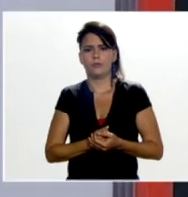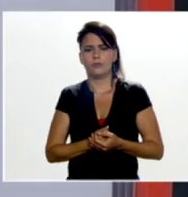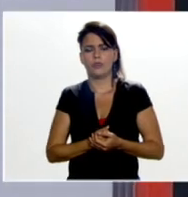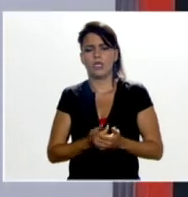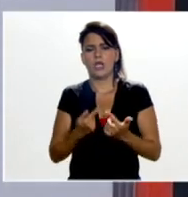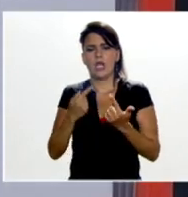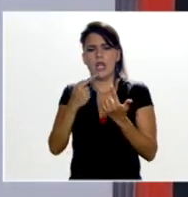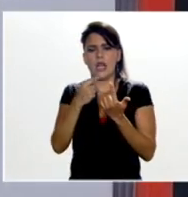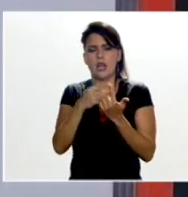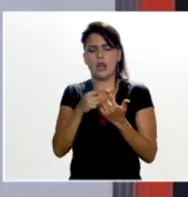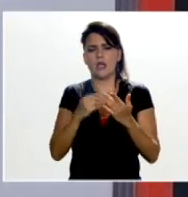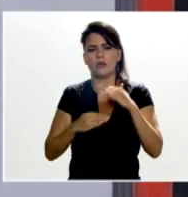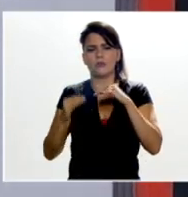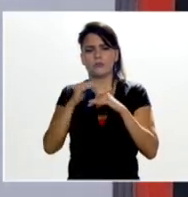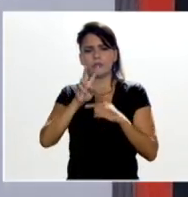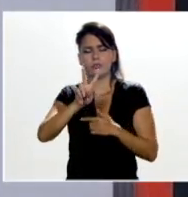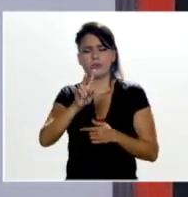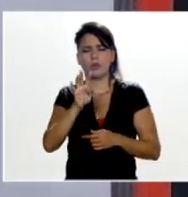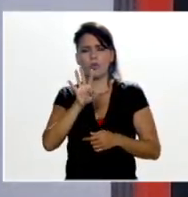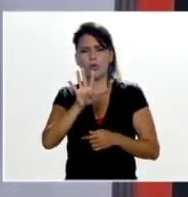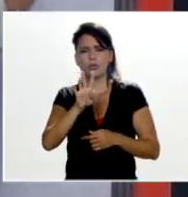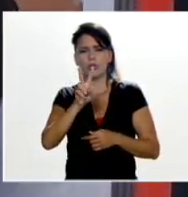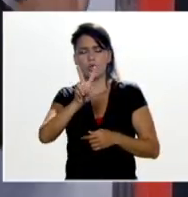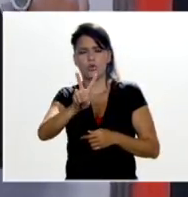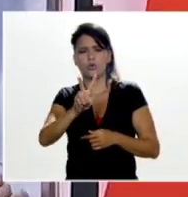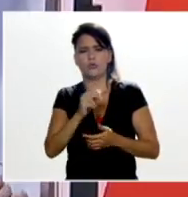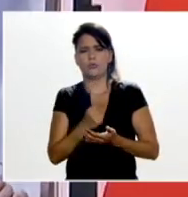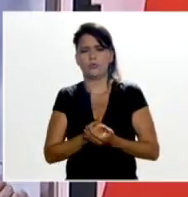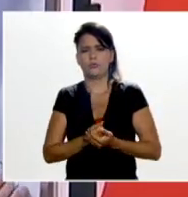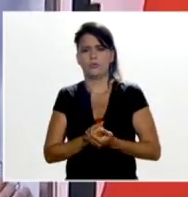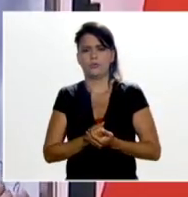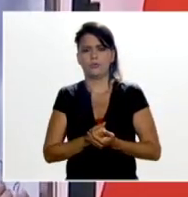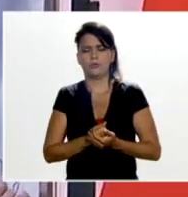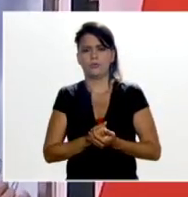La raíz cuadrada de 4 es 2.